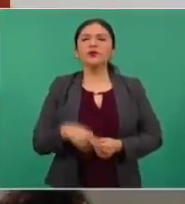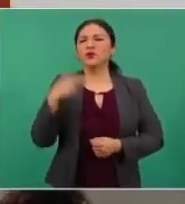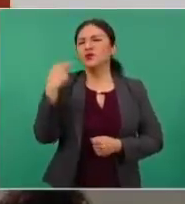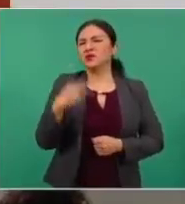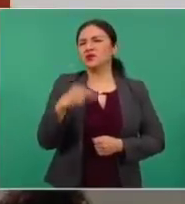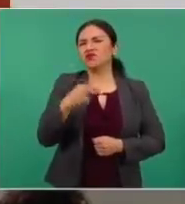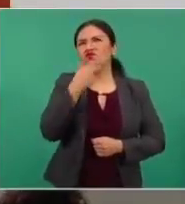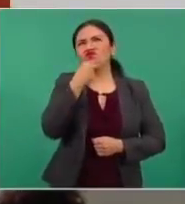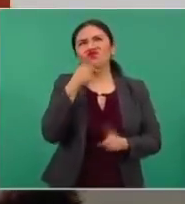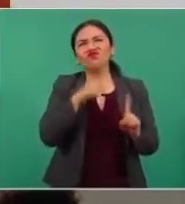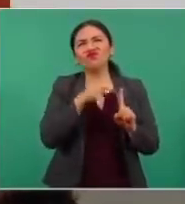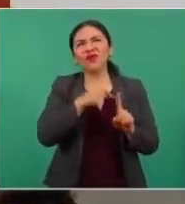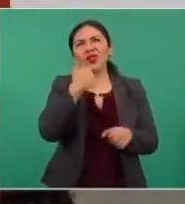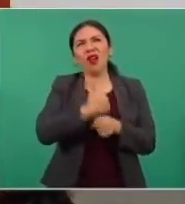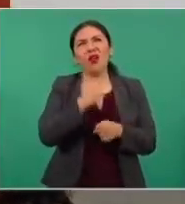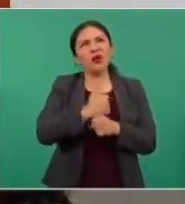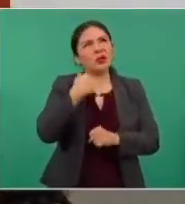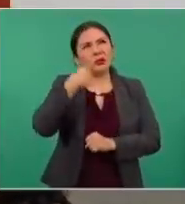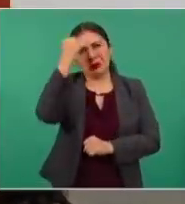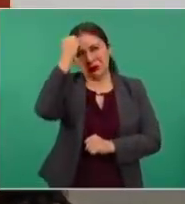llamaba?